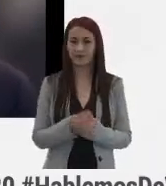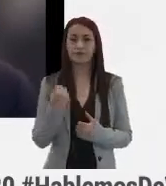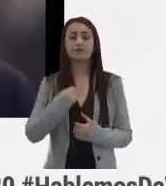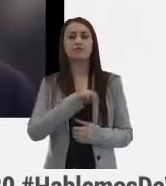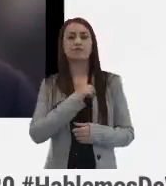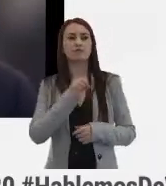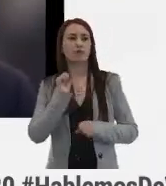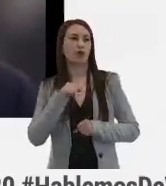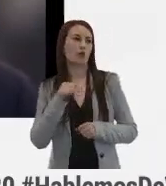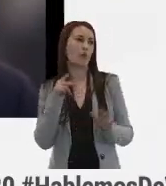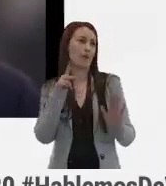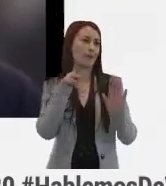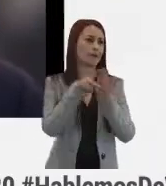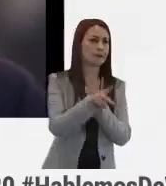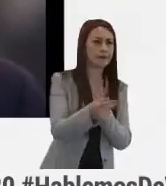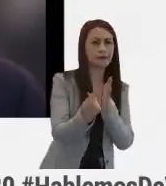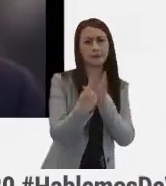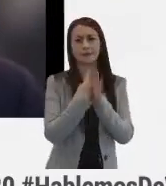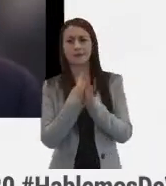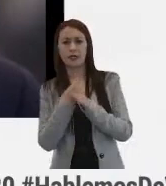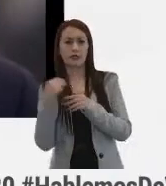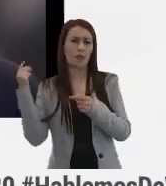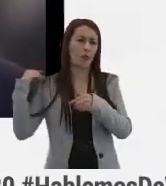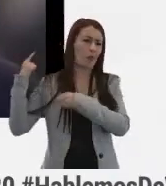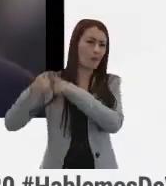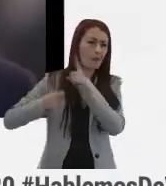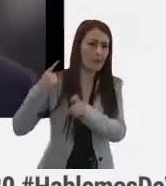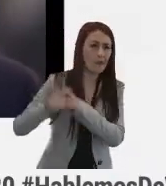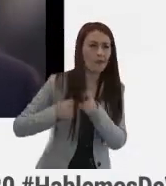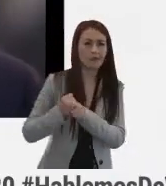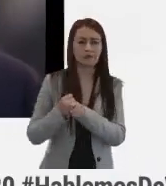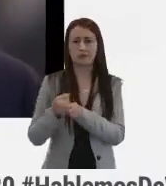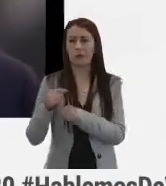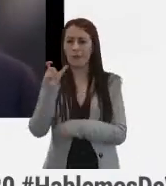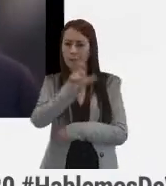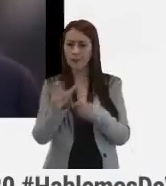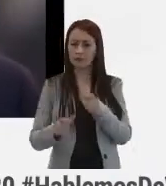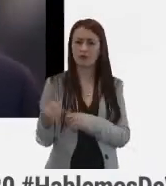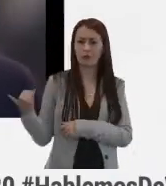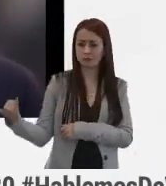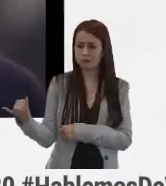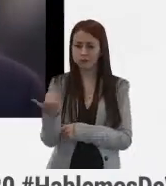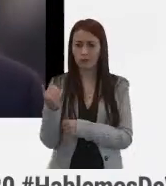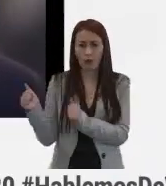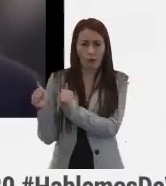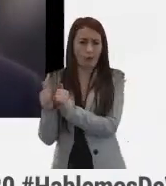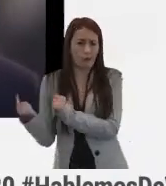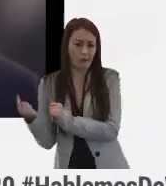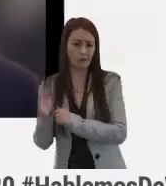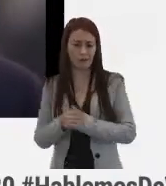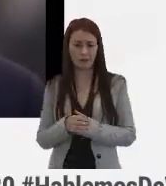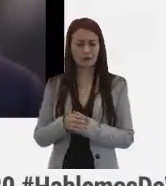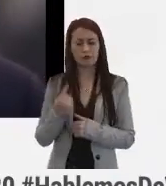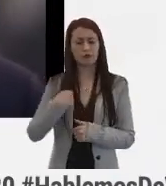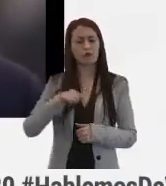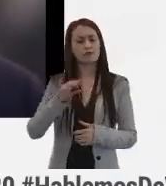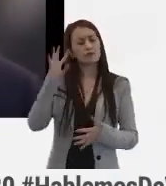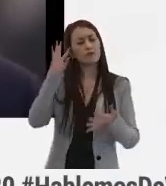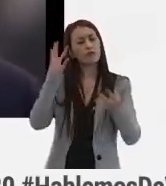pelearnos y matarnos por décadas con nuestros vecinos. Esa conclusión es la que me